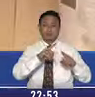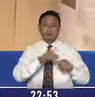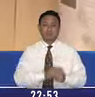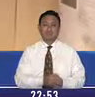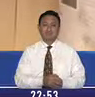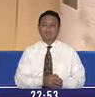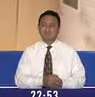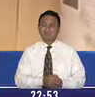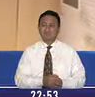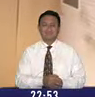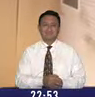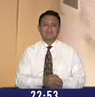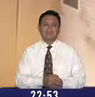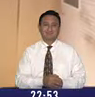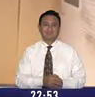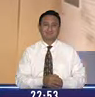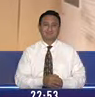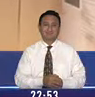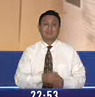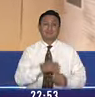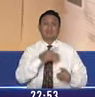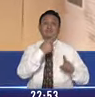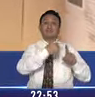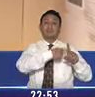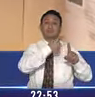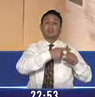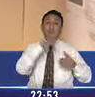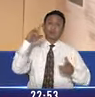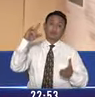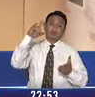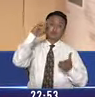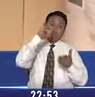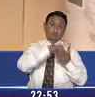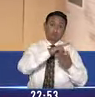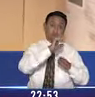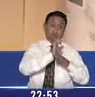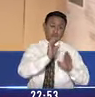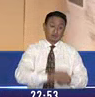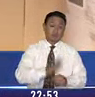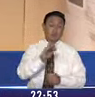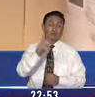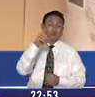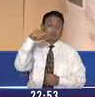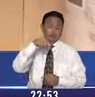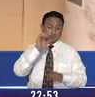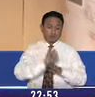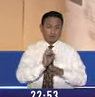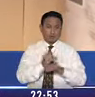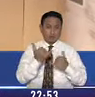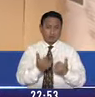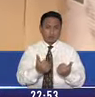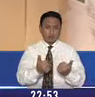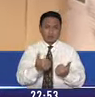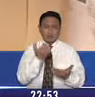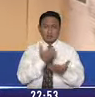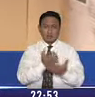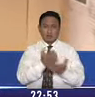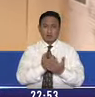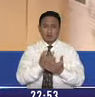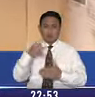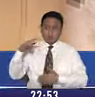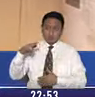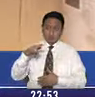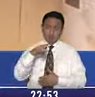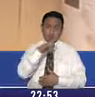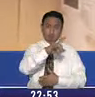al mercado de aviación ecuatoriano. Bajo su liderazgo, Ecuador ha hecho una gran labor económica en el sector de la aviación y nosotros quisiéramos